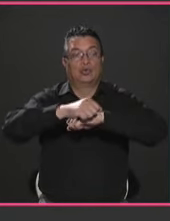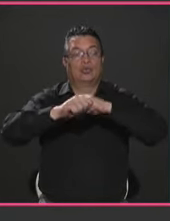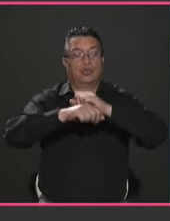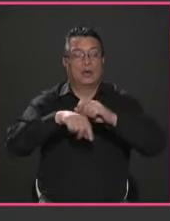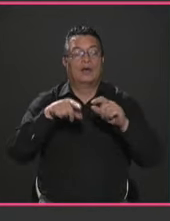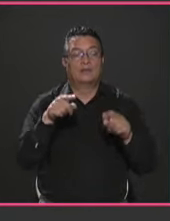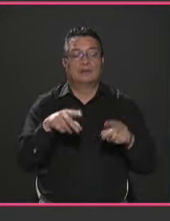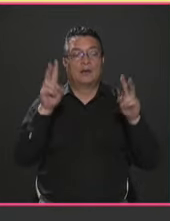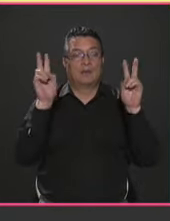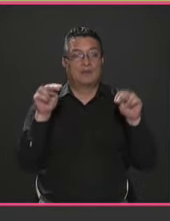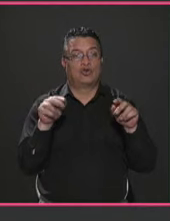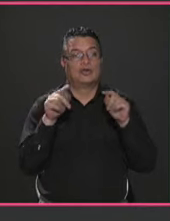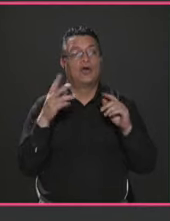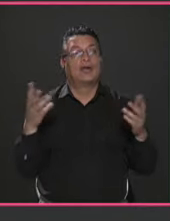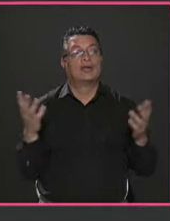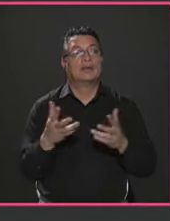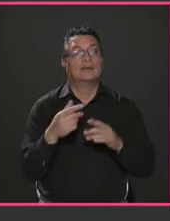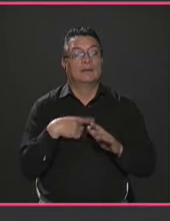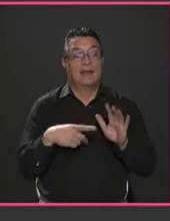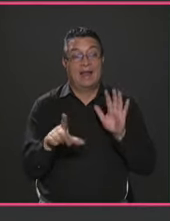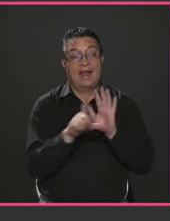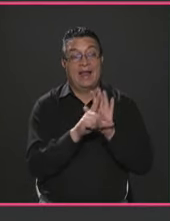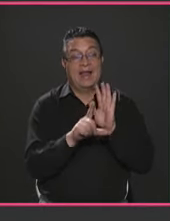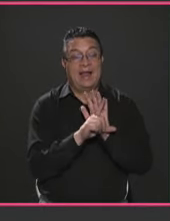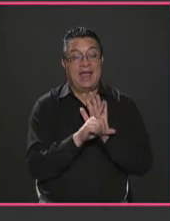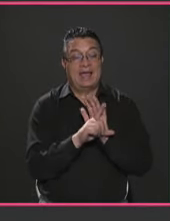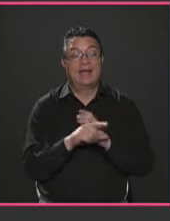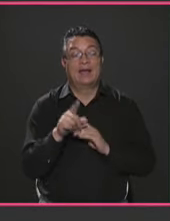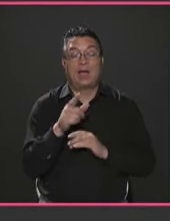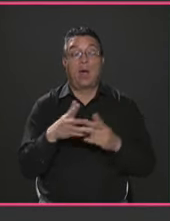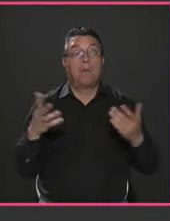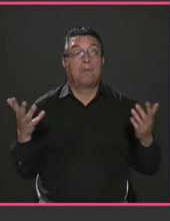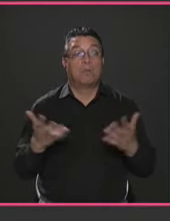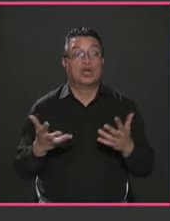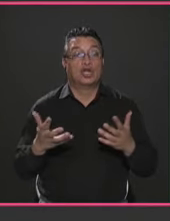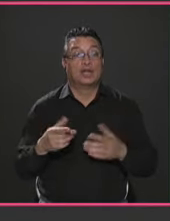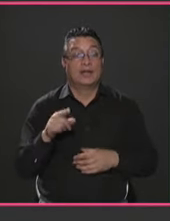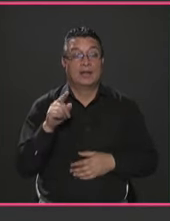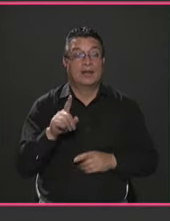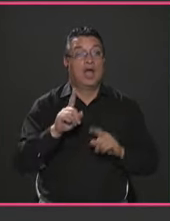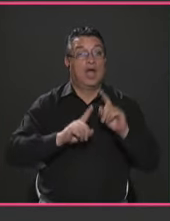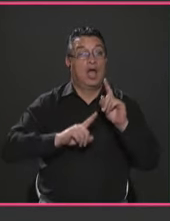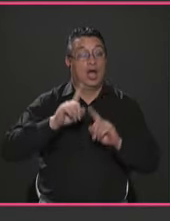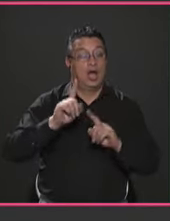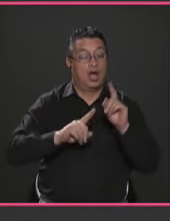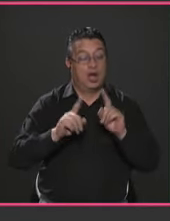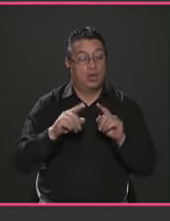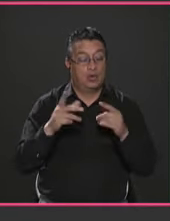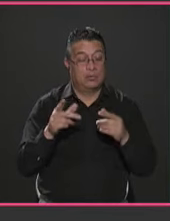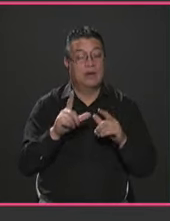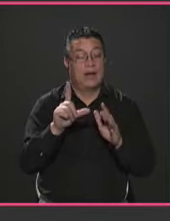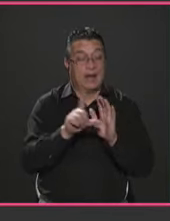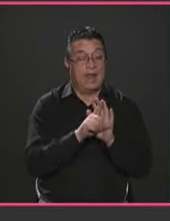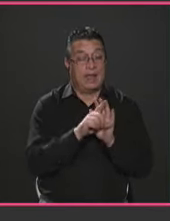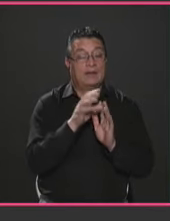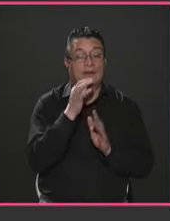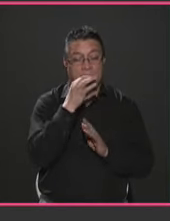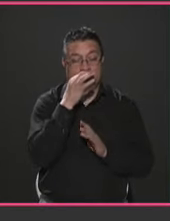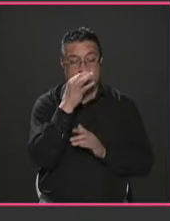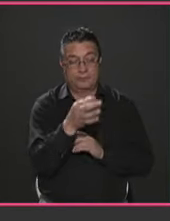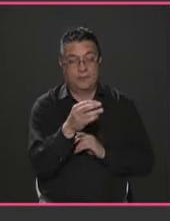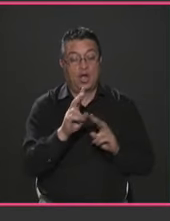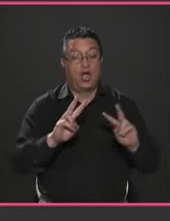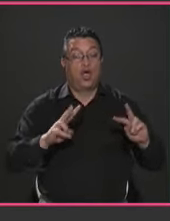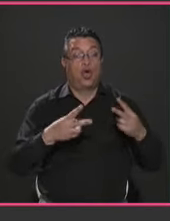razón eh En cuanto a la ley es porque en algún sentido la ley está basada o